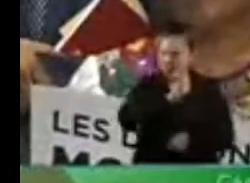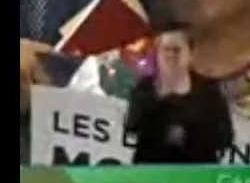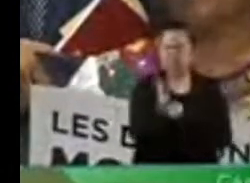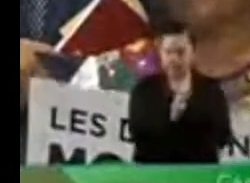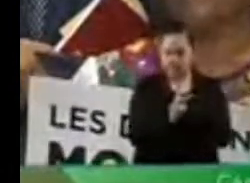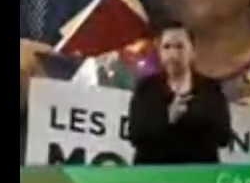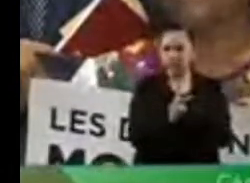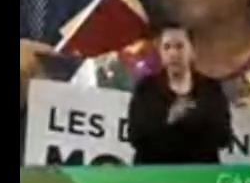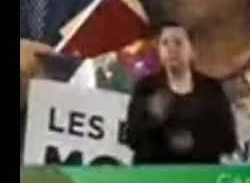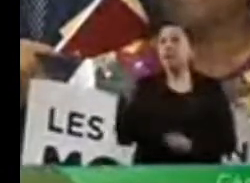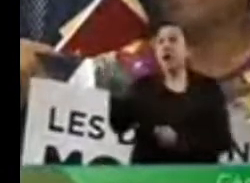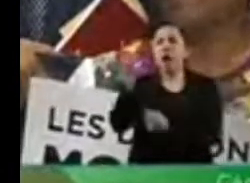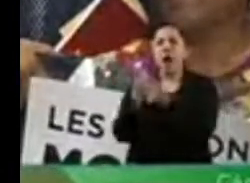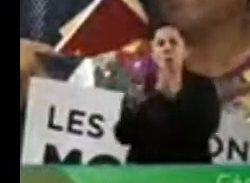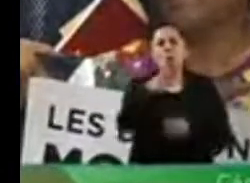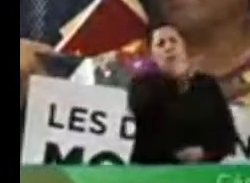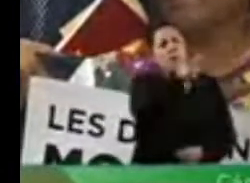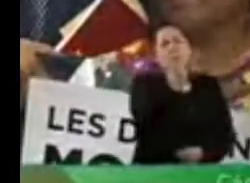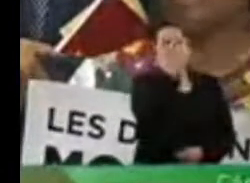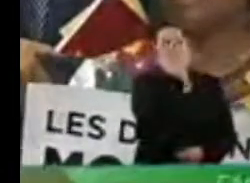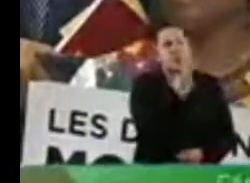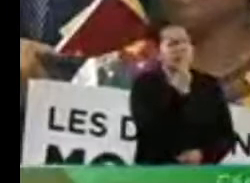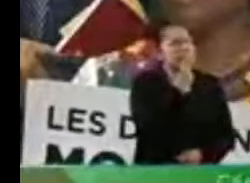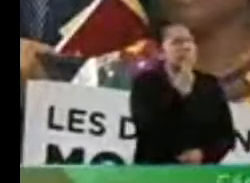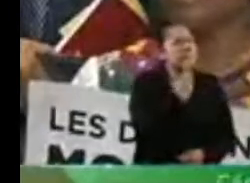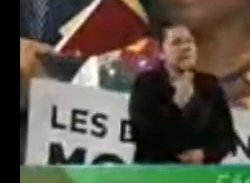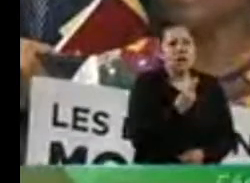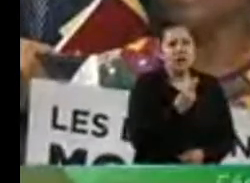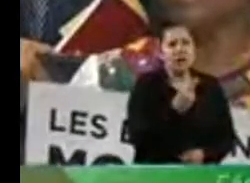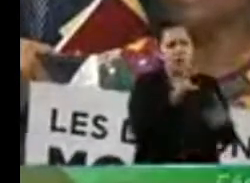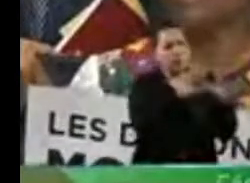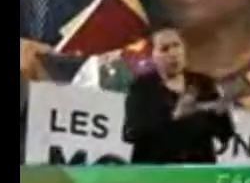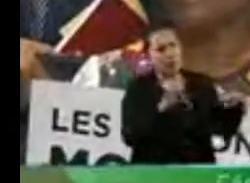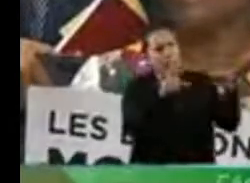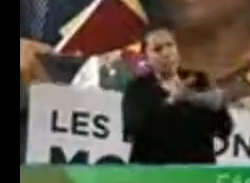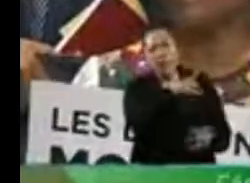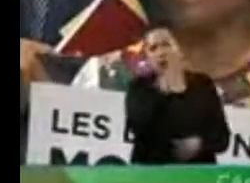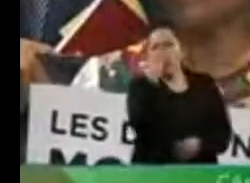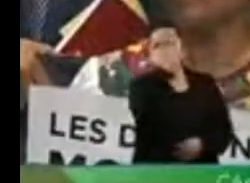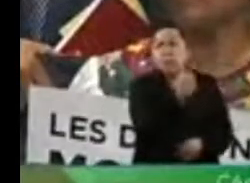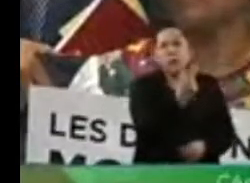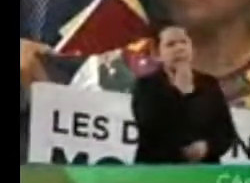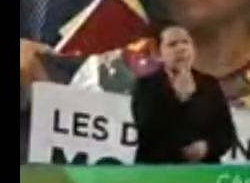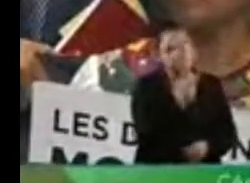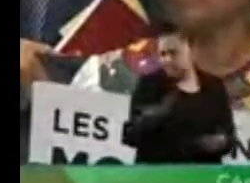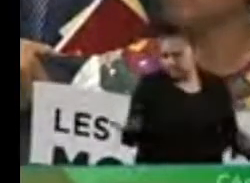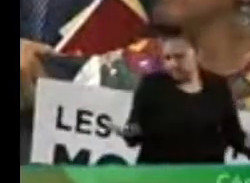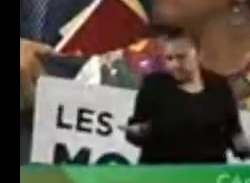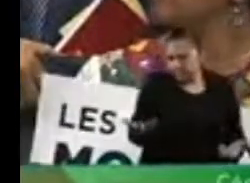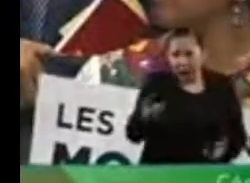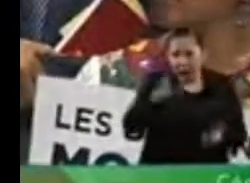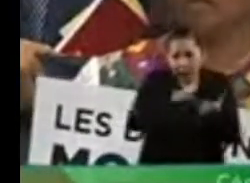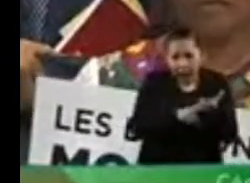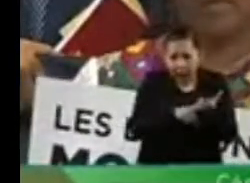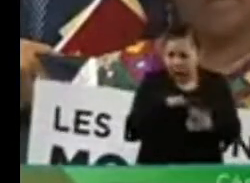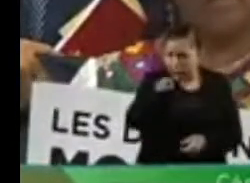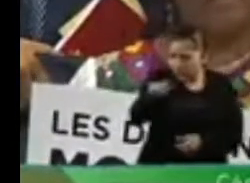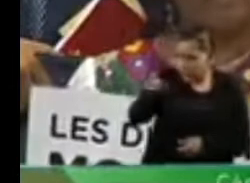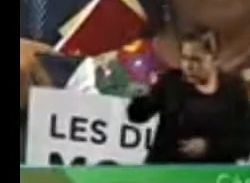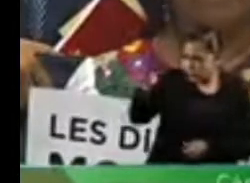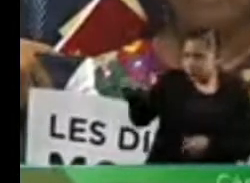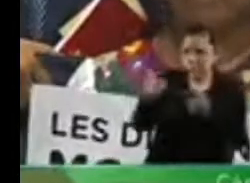tiernos, porque la oposición es tan pobre que solo dinero tiene, solo tiene bolsillo, solo tiene